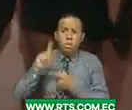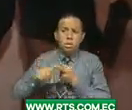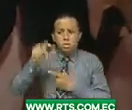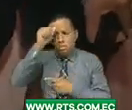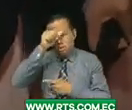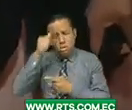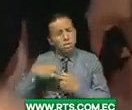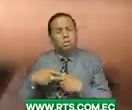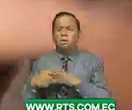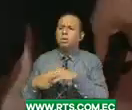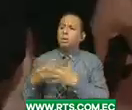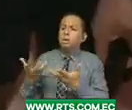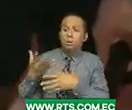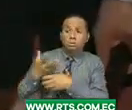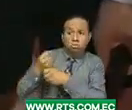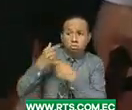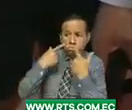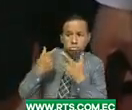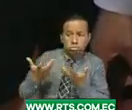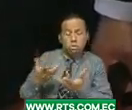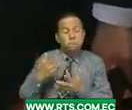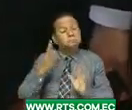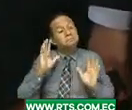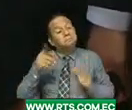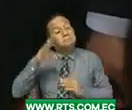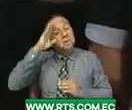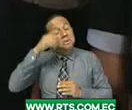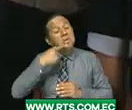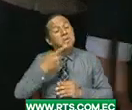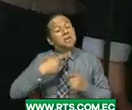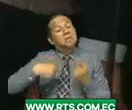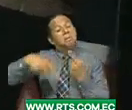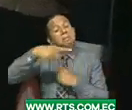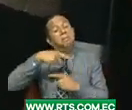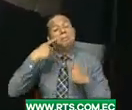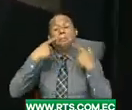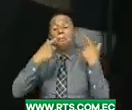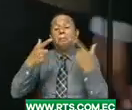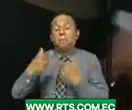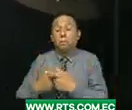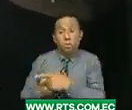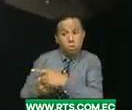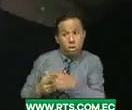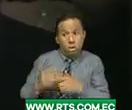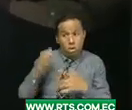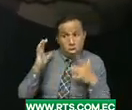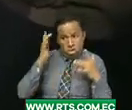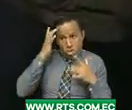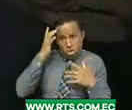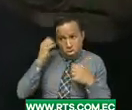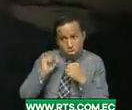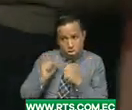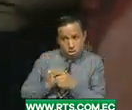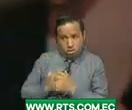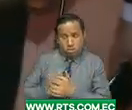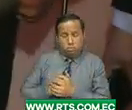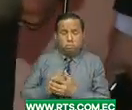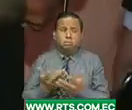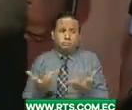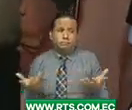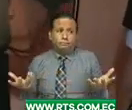resguardo? Van a estar dándose las vueltas, supuestamente, ellos lo que nos dijeron. Pero... Igual están con miedo. Claro, sí. Sí,